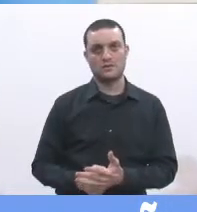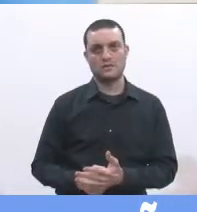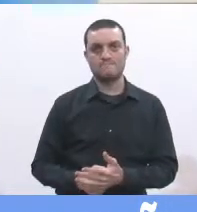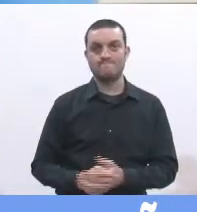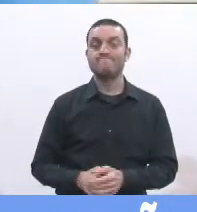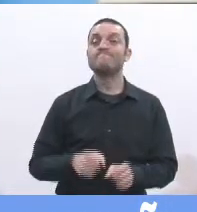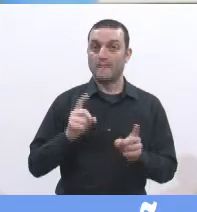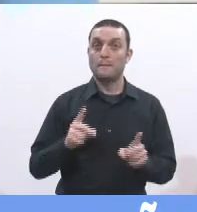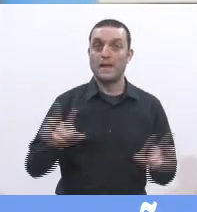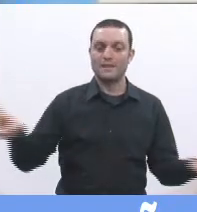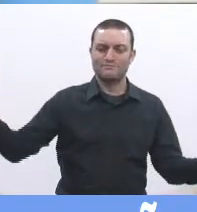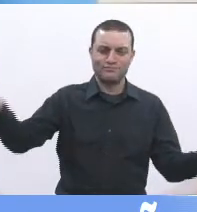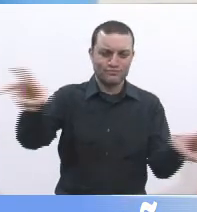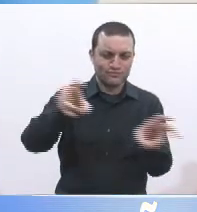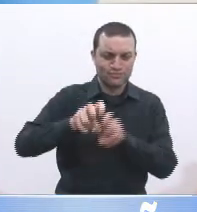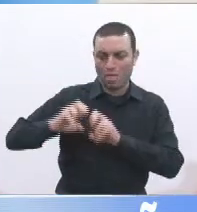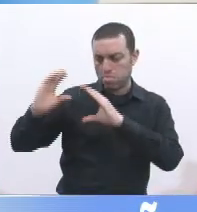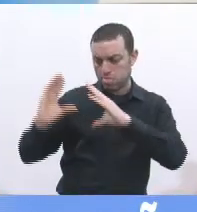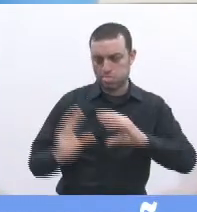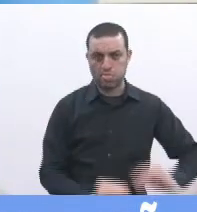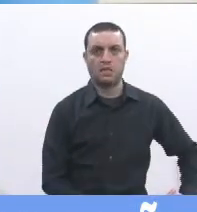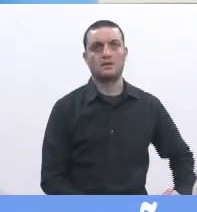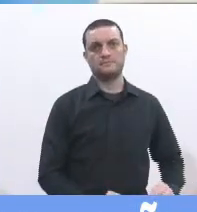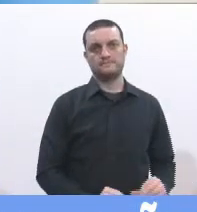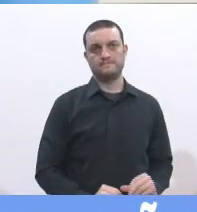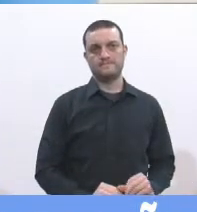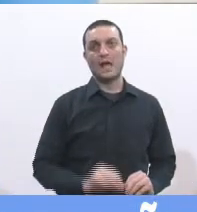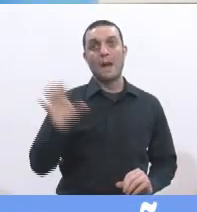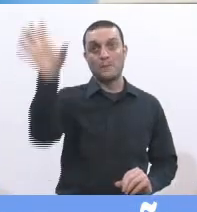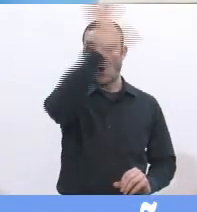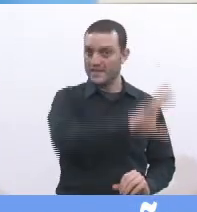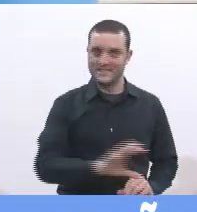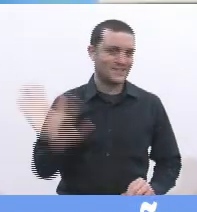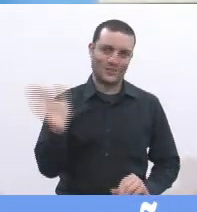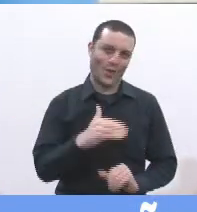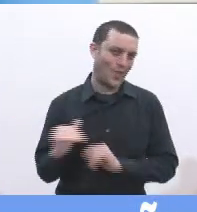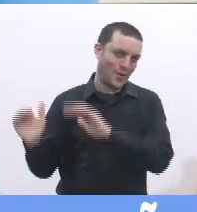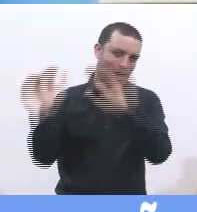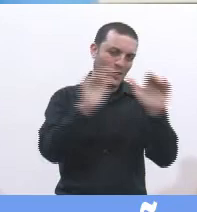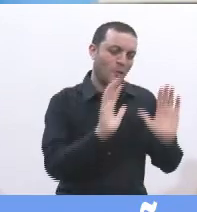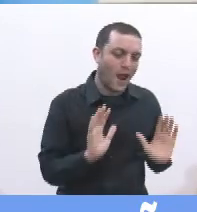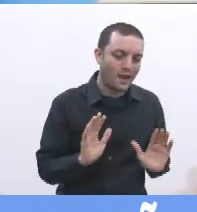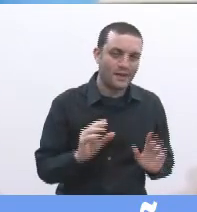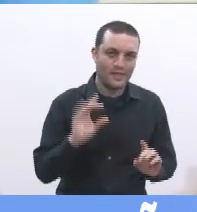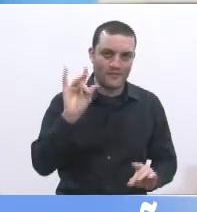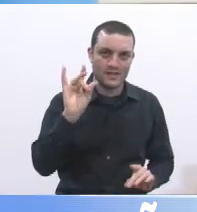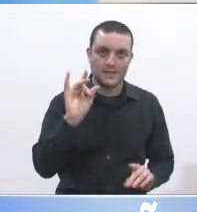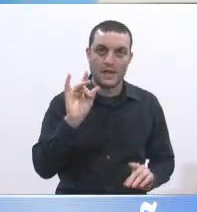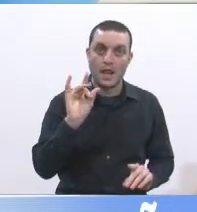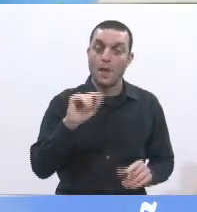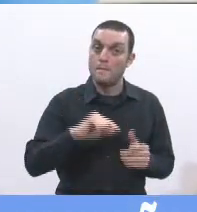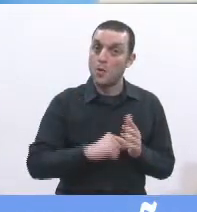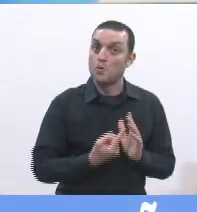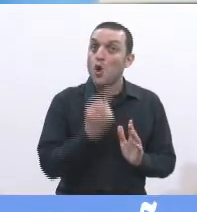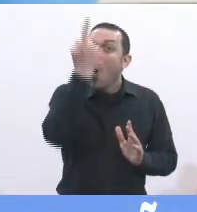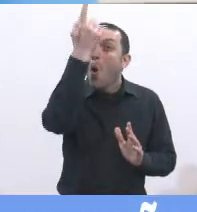también a todas las provincias, pero ¿saben qué? A la única provincia que en el medio de este contexto le están sacando